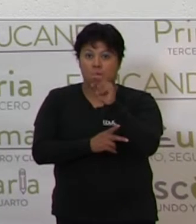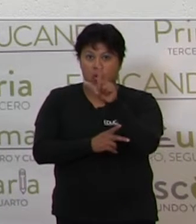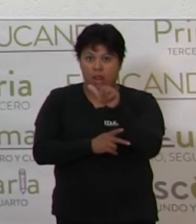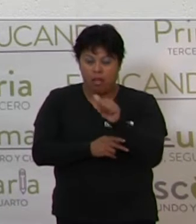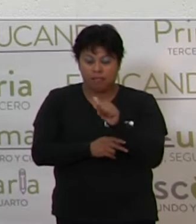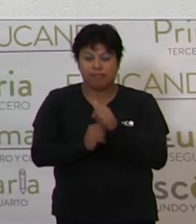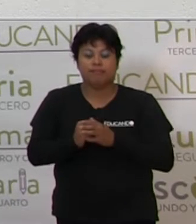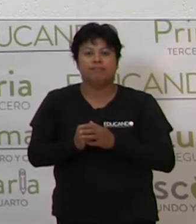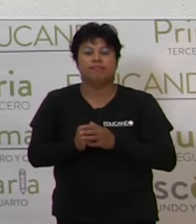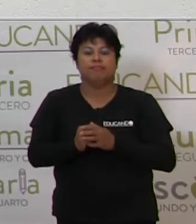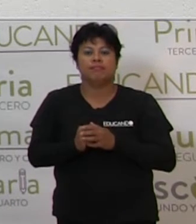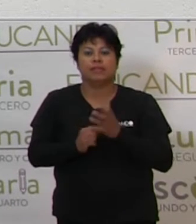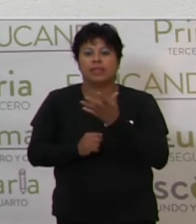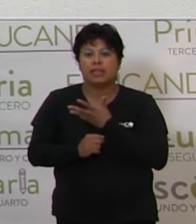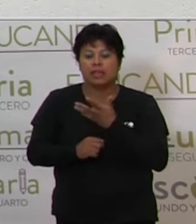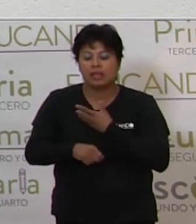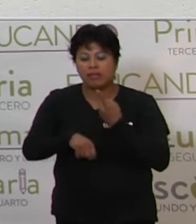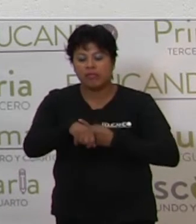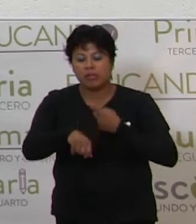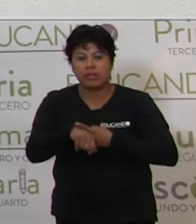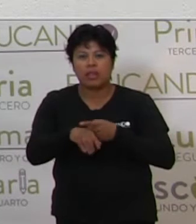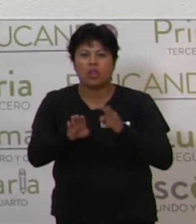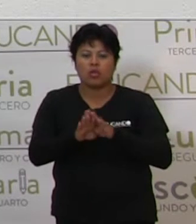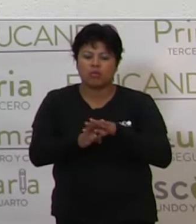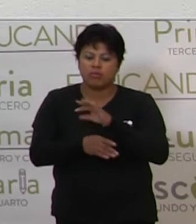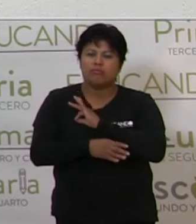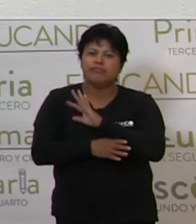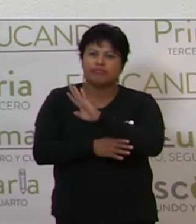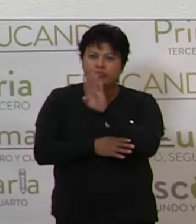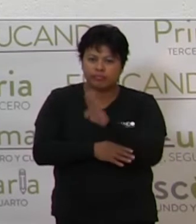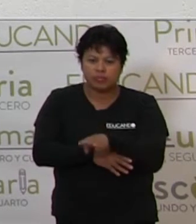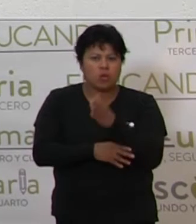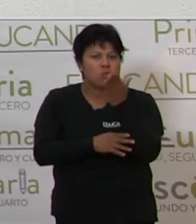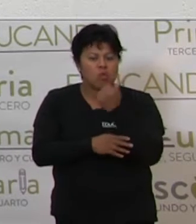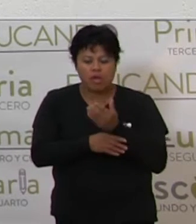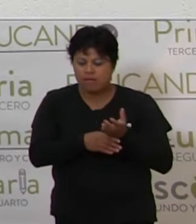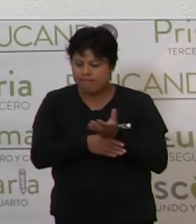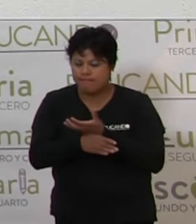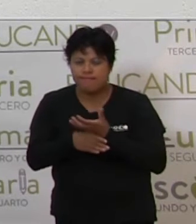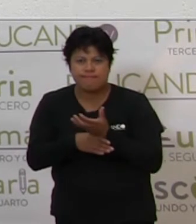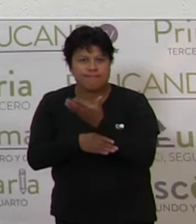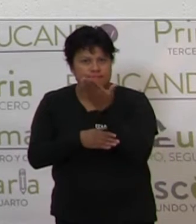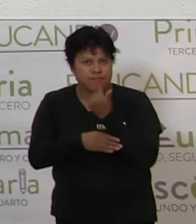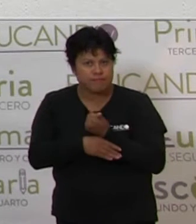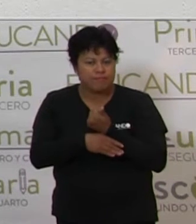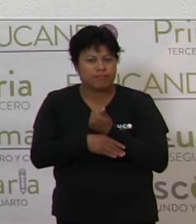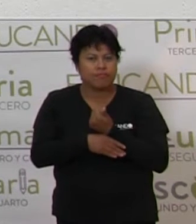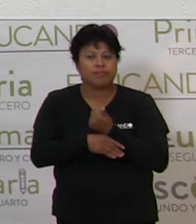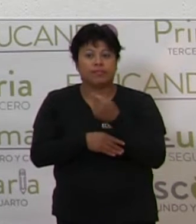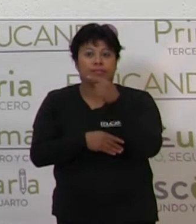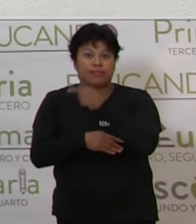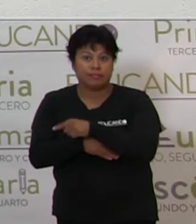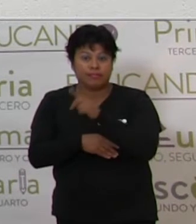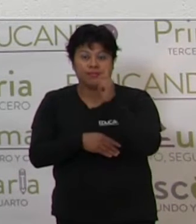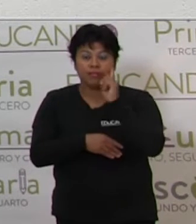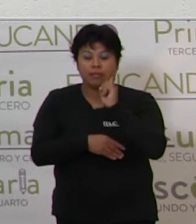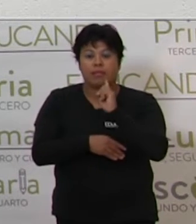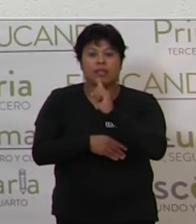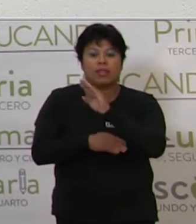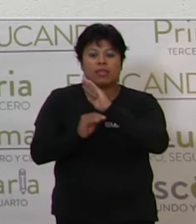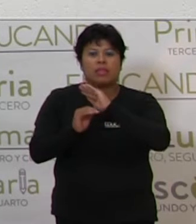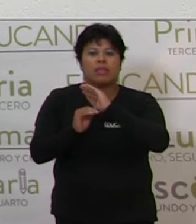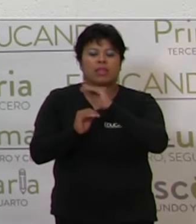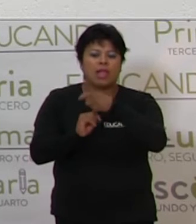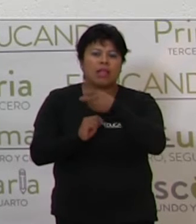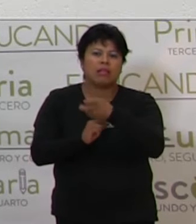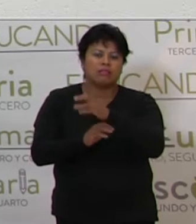Paula tiene una enfermedad terminal en la que no hay cura y ella termina falleciendo, ya les